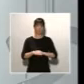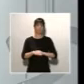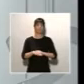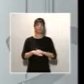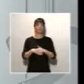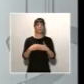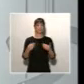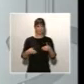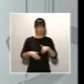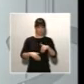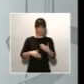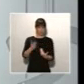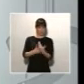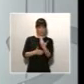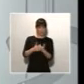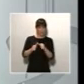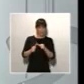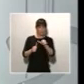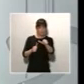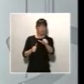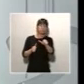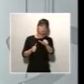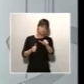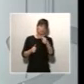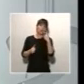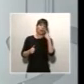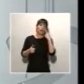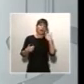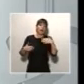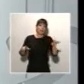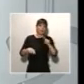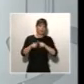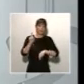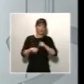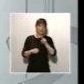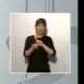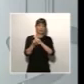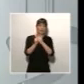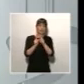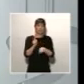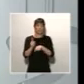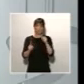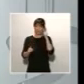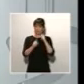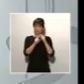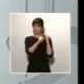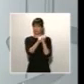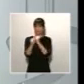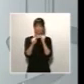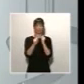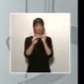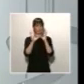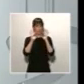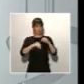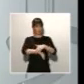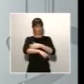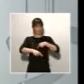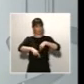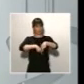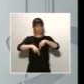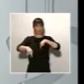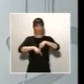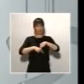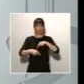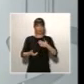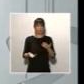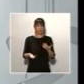próximos días establecerá lo que se considere de cara a la Semana Santa. Y, por supuesto, el Ministerio de Transporte materializará y hará cumplir